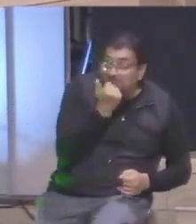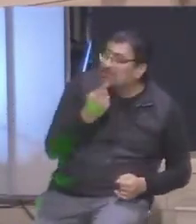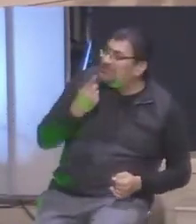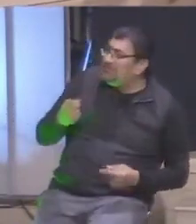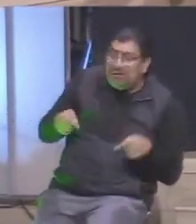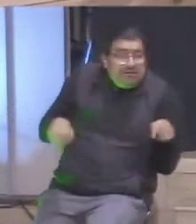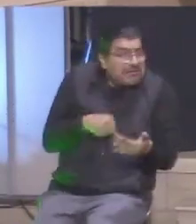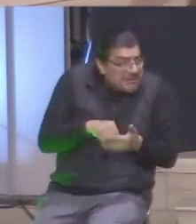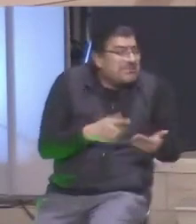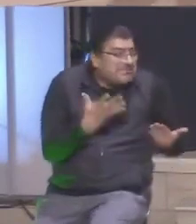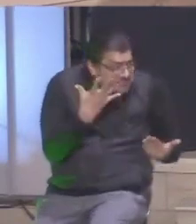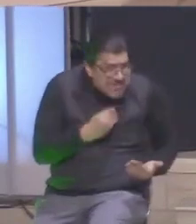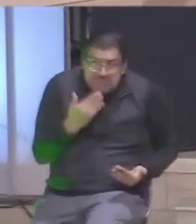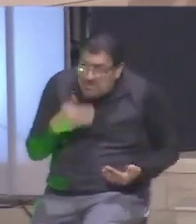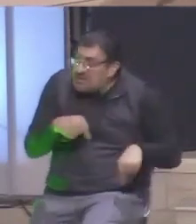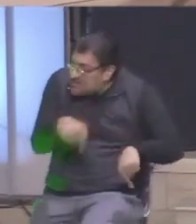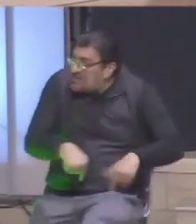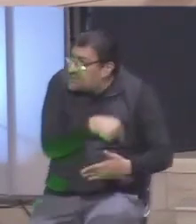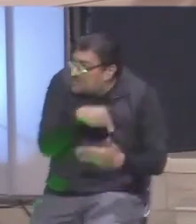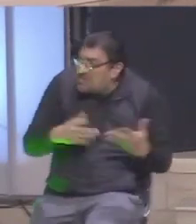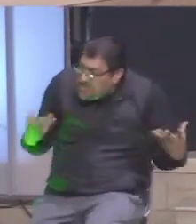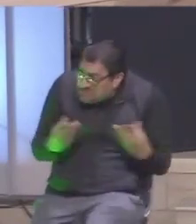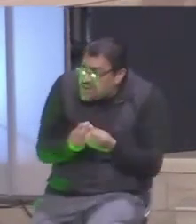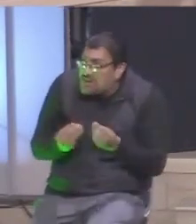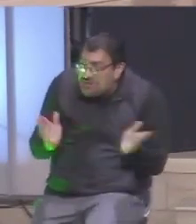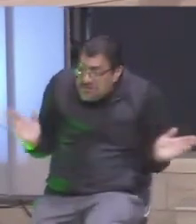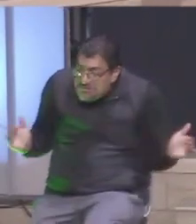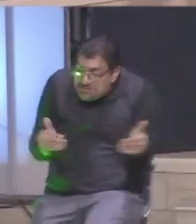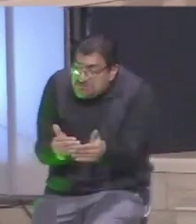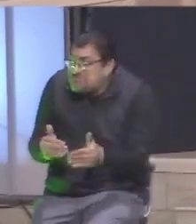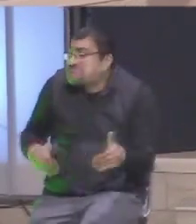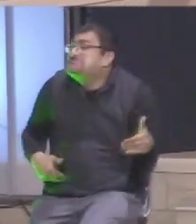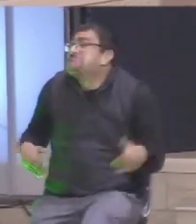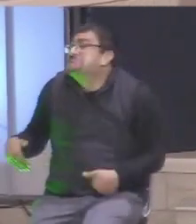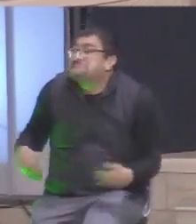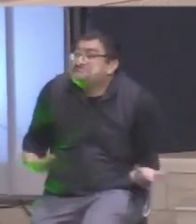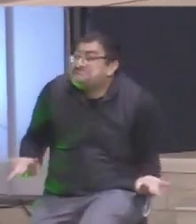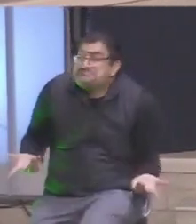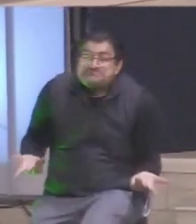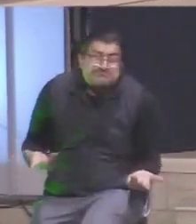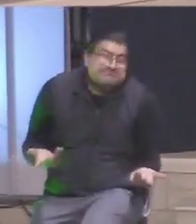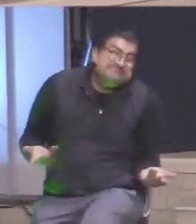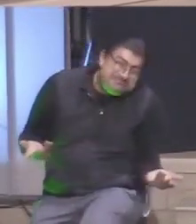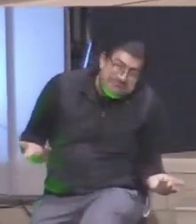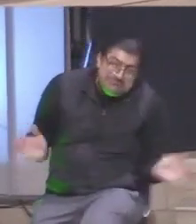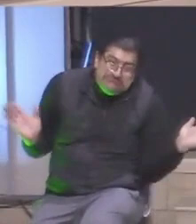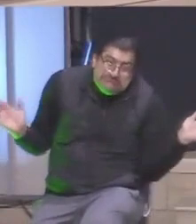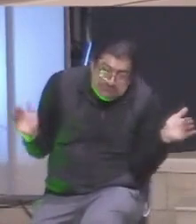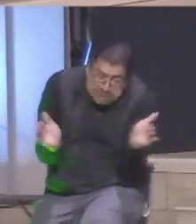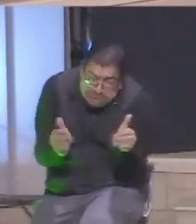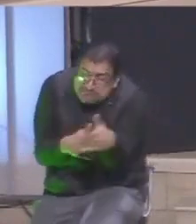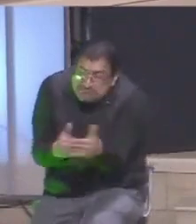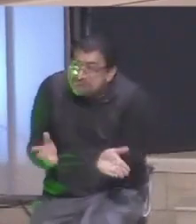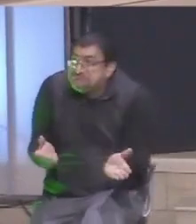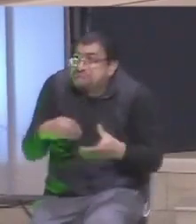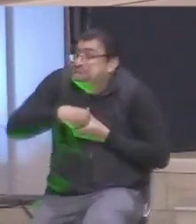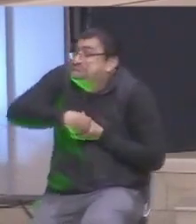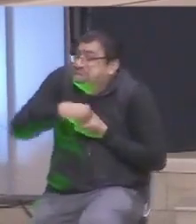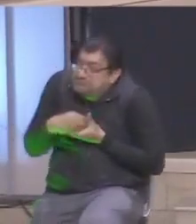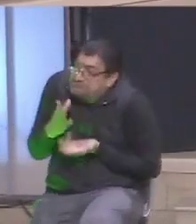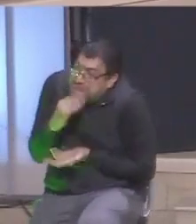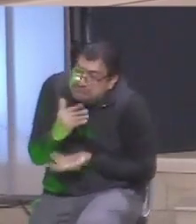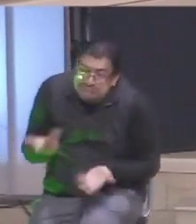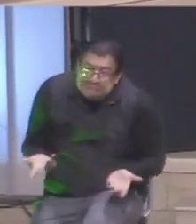el lugar en que moramos contigo o sea en la escuela de donde estaban estudiando el lugar que estaban establecidos era muy estrecho para ellos